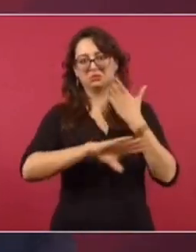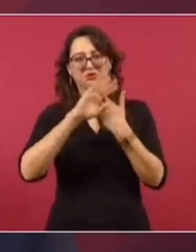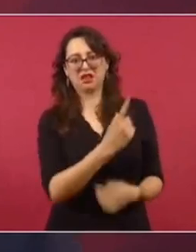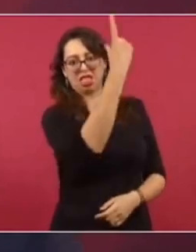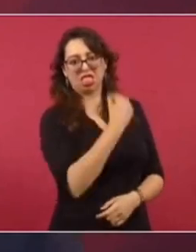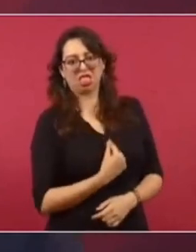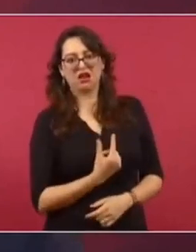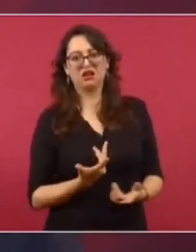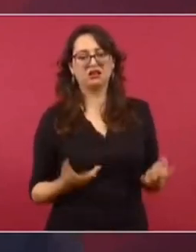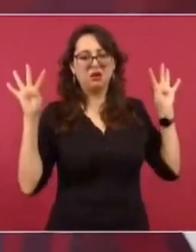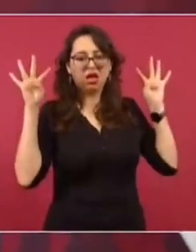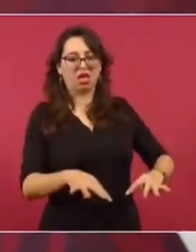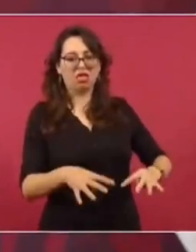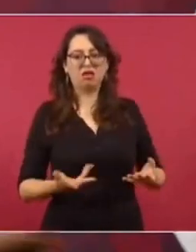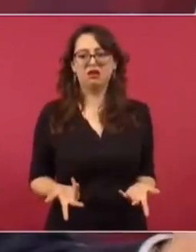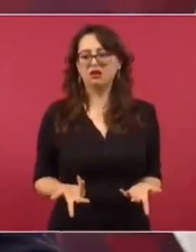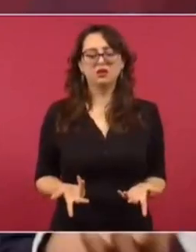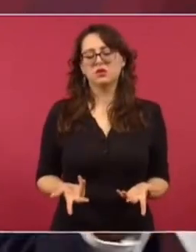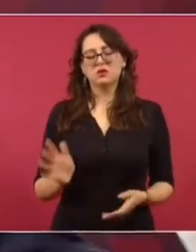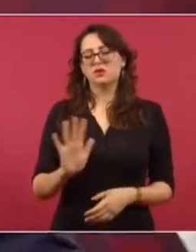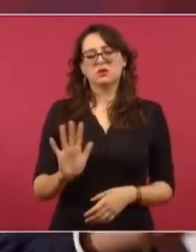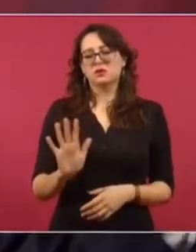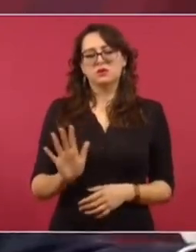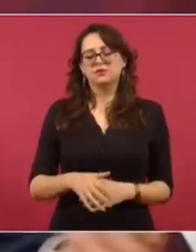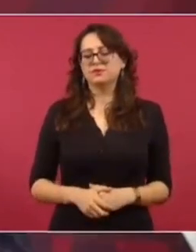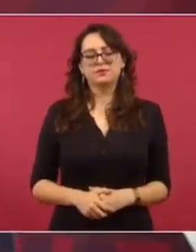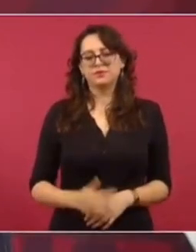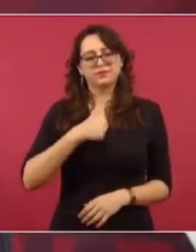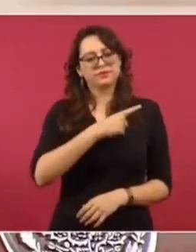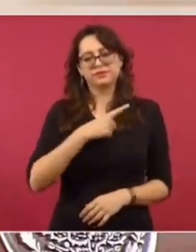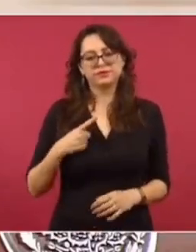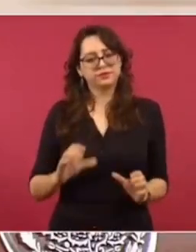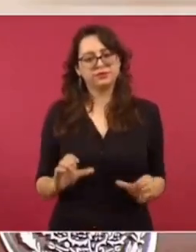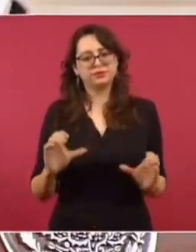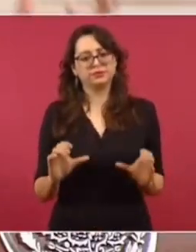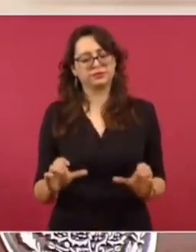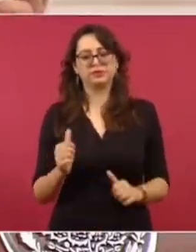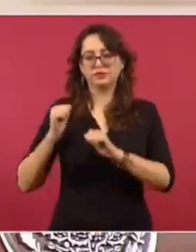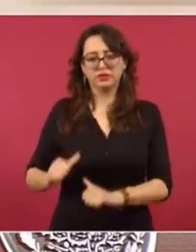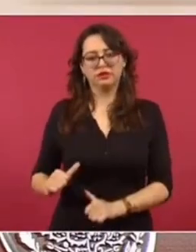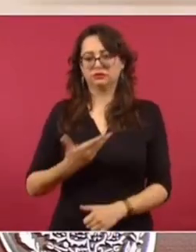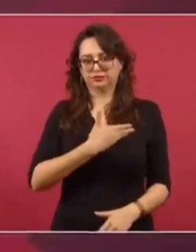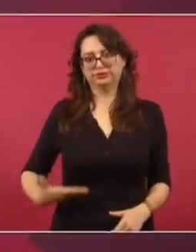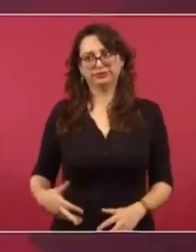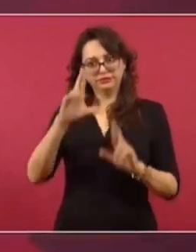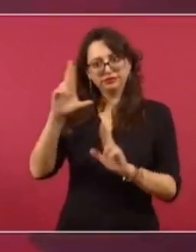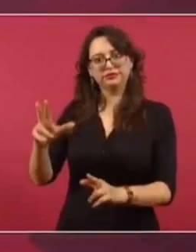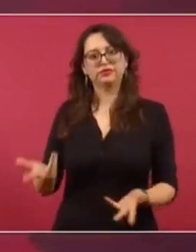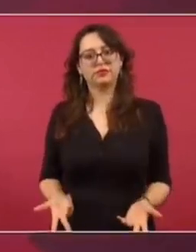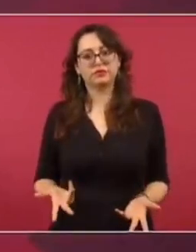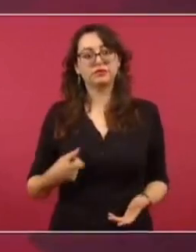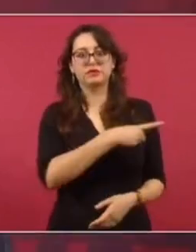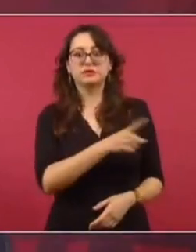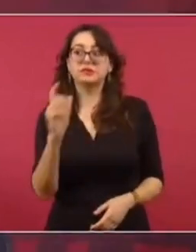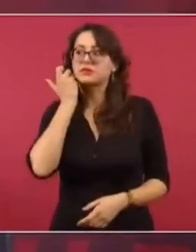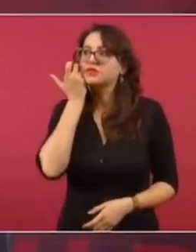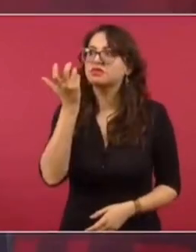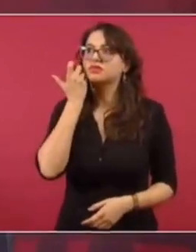humillarme. Y pues tengo que cuidar la autoridad. Porque eso les daría gusto,